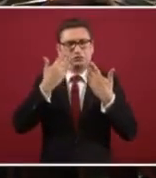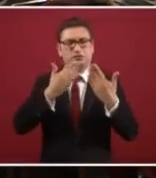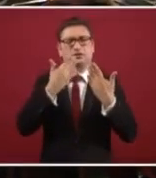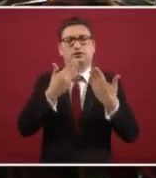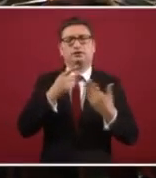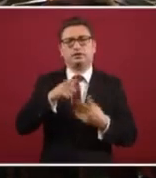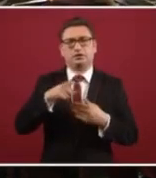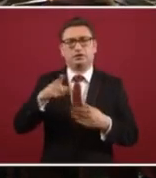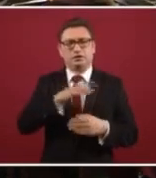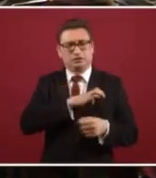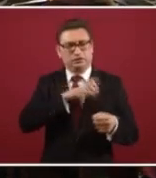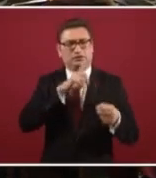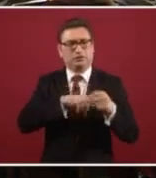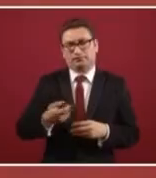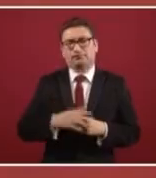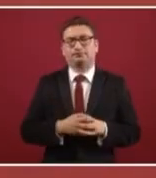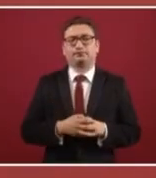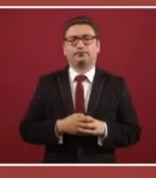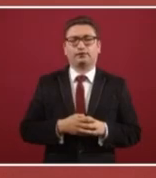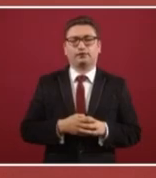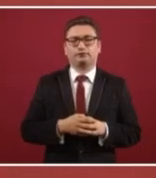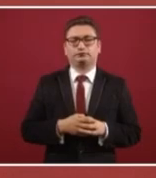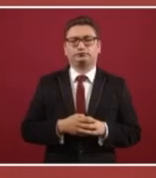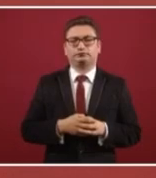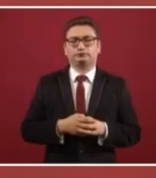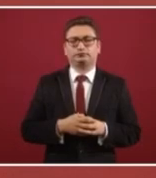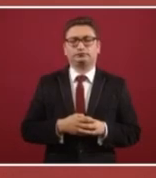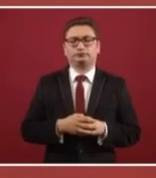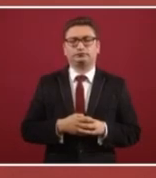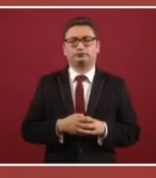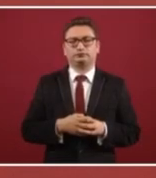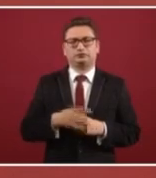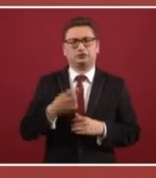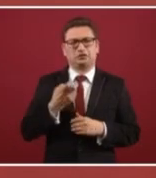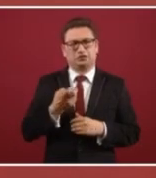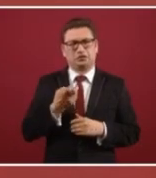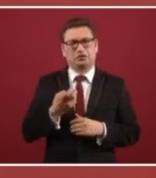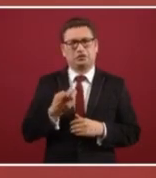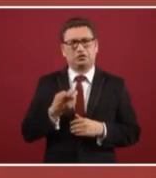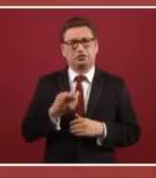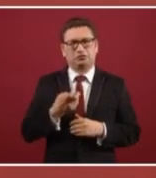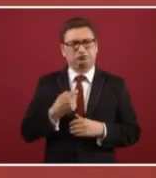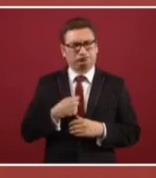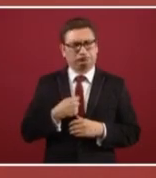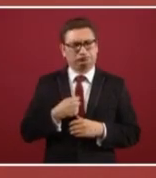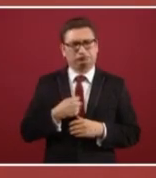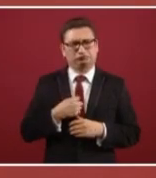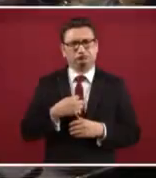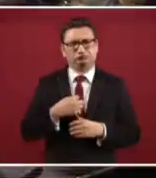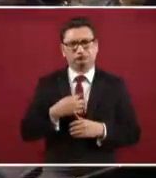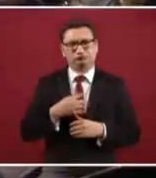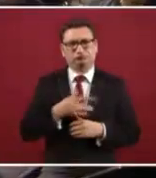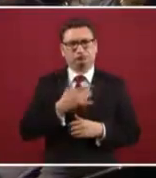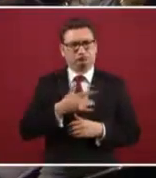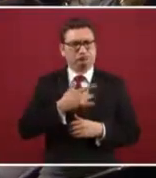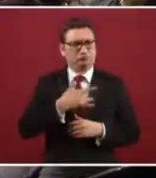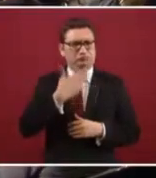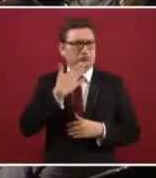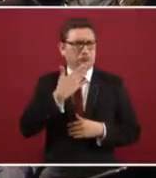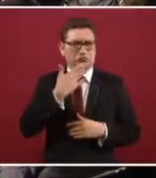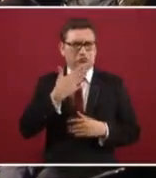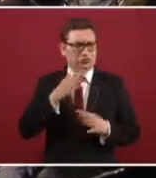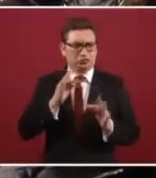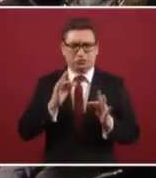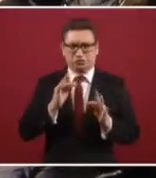mejorar el servicio en materia de salud y por eso va a incrementarse el presupuesto en 40 mil millones de pesos para cumplir con que no falten